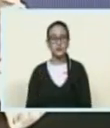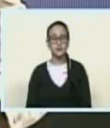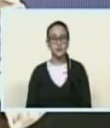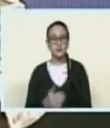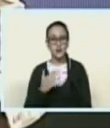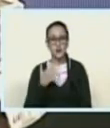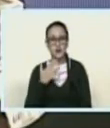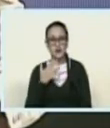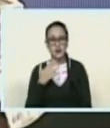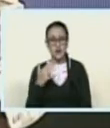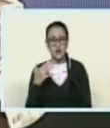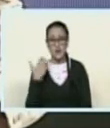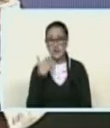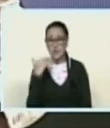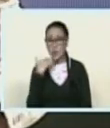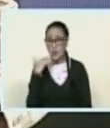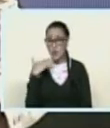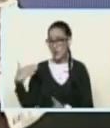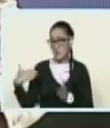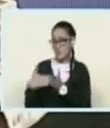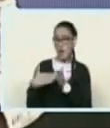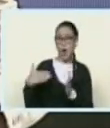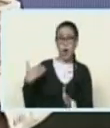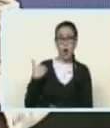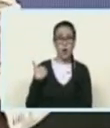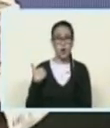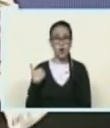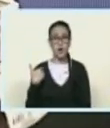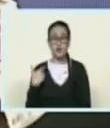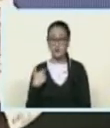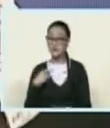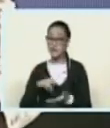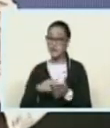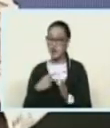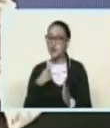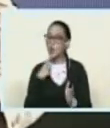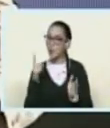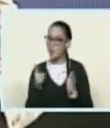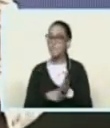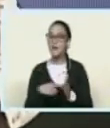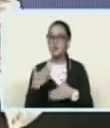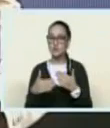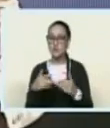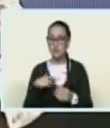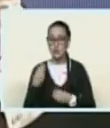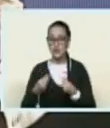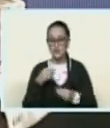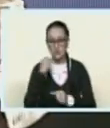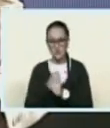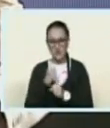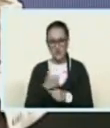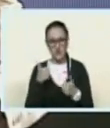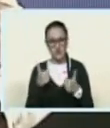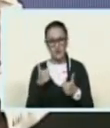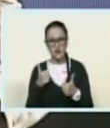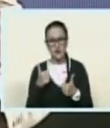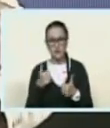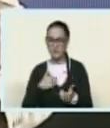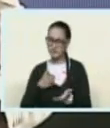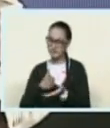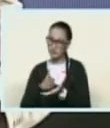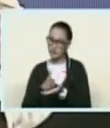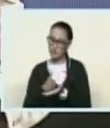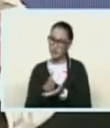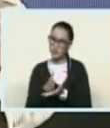imperio norteamericano me ataca de esa forma, es que yo estoy cumpliendo mi misión, estoy haciendo mi trabajo, estoy siendo